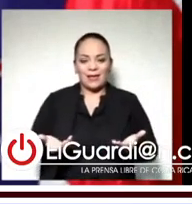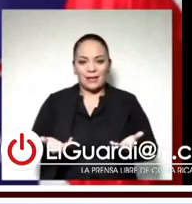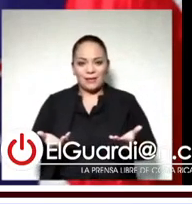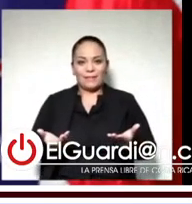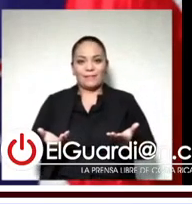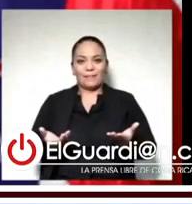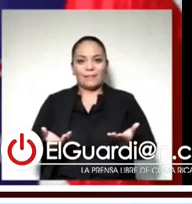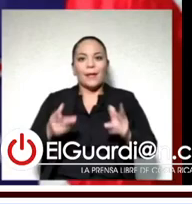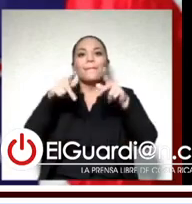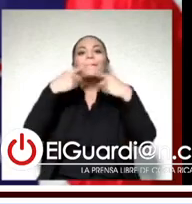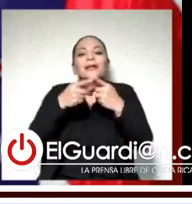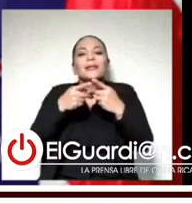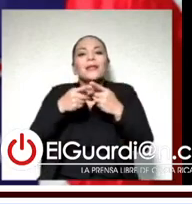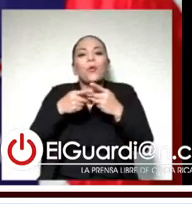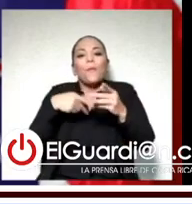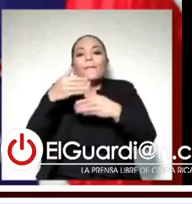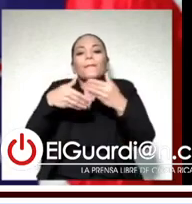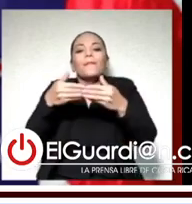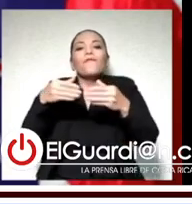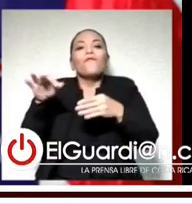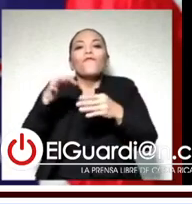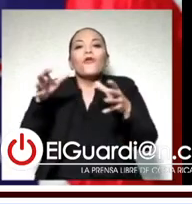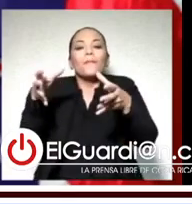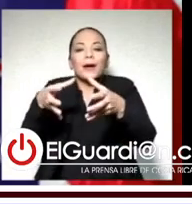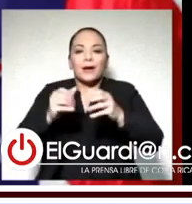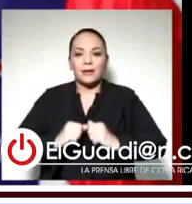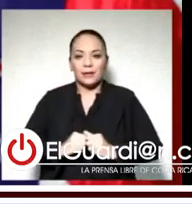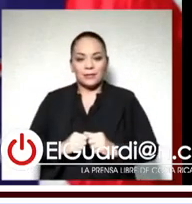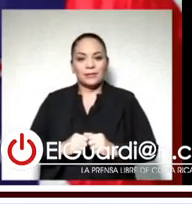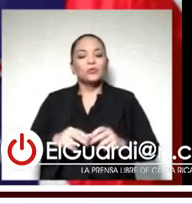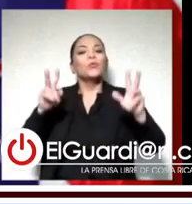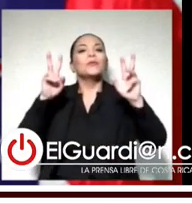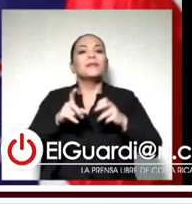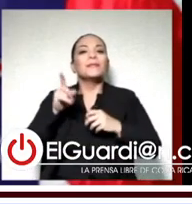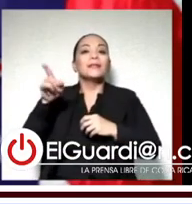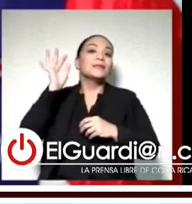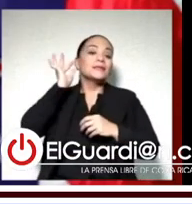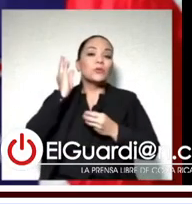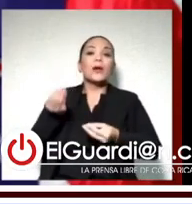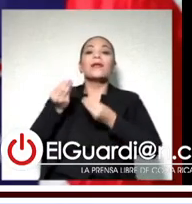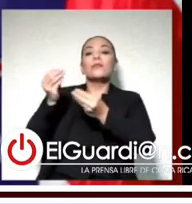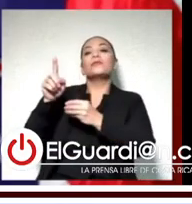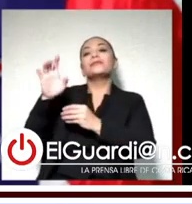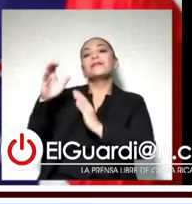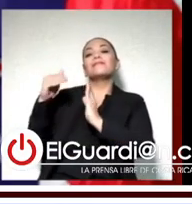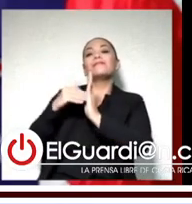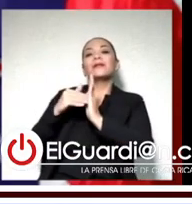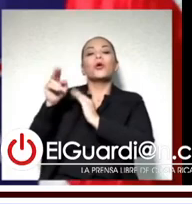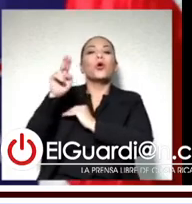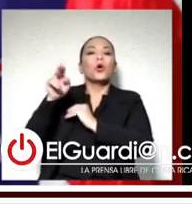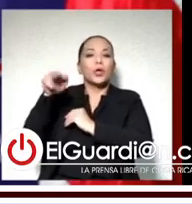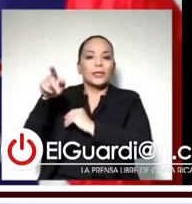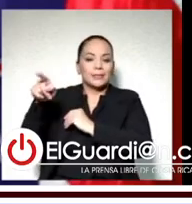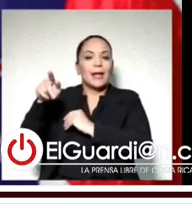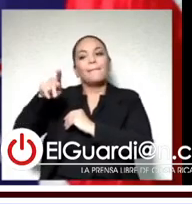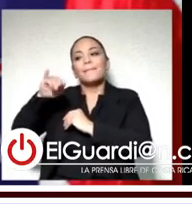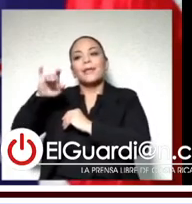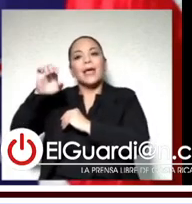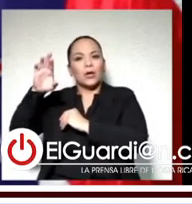proceso de formación, que esa señora le dio 100,000 colones a Piero